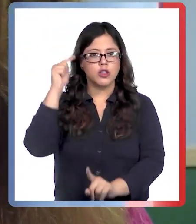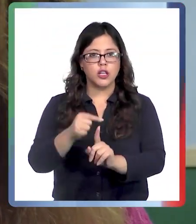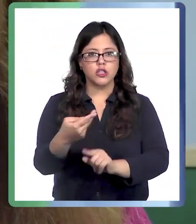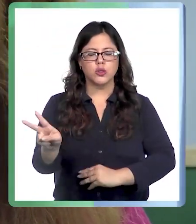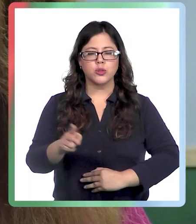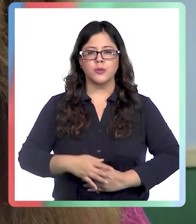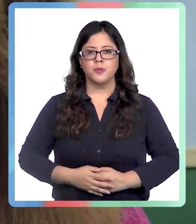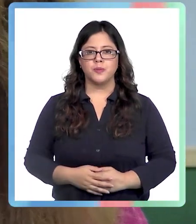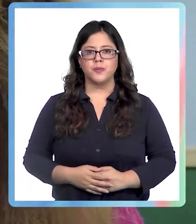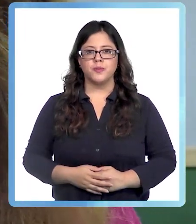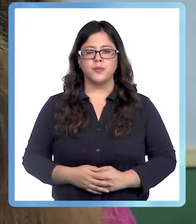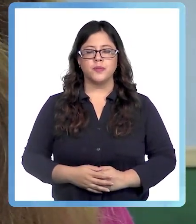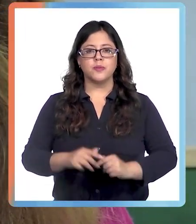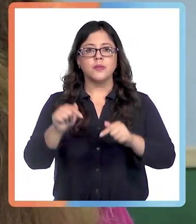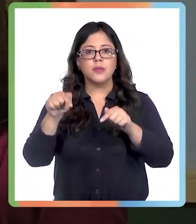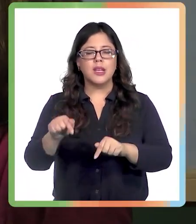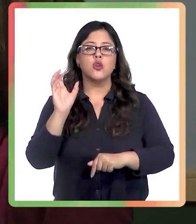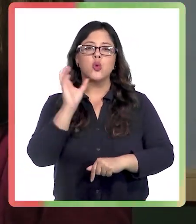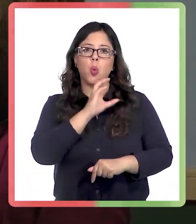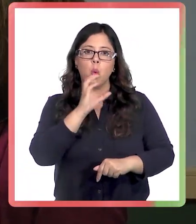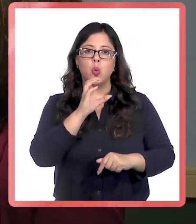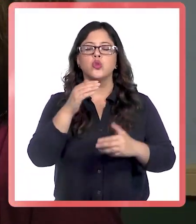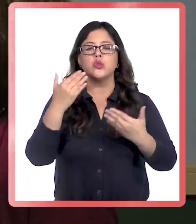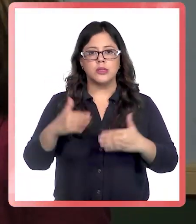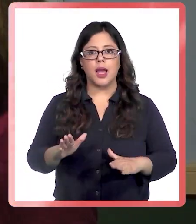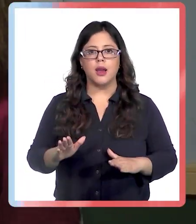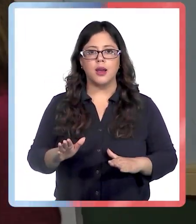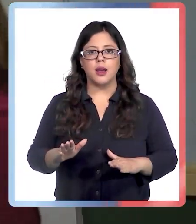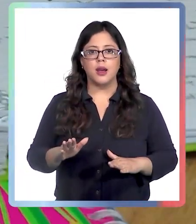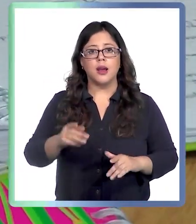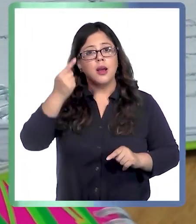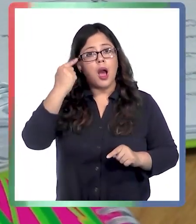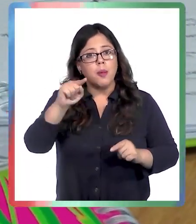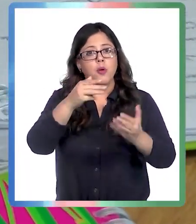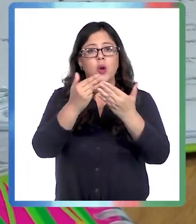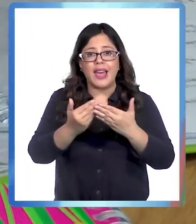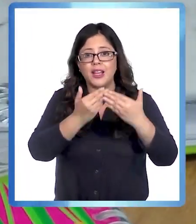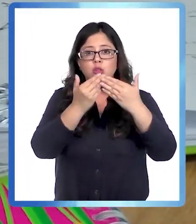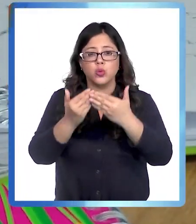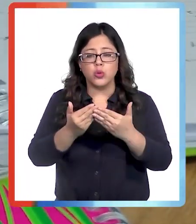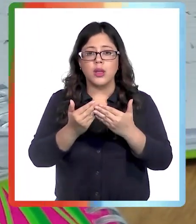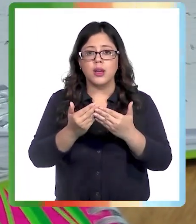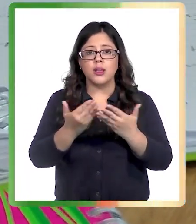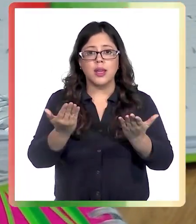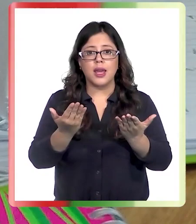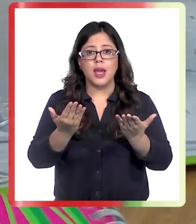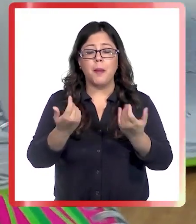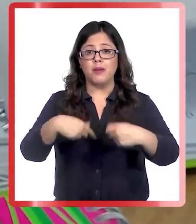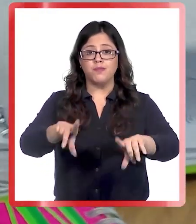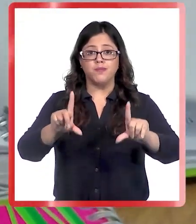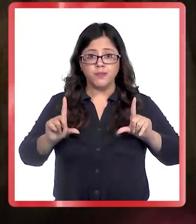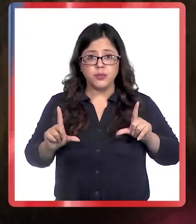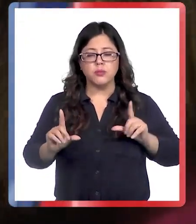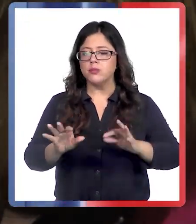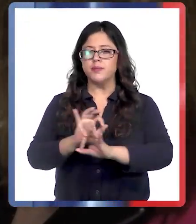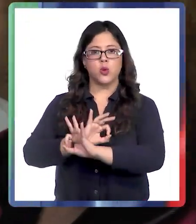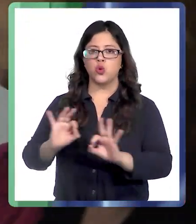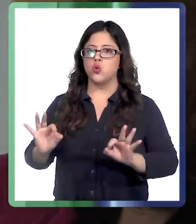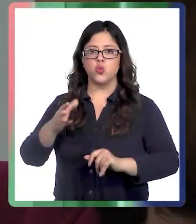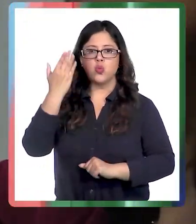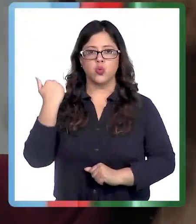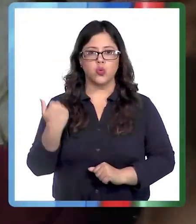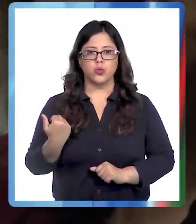metas. He hecho cursos, pero estudiar como para sacar un título no lo había